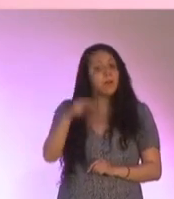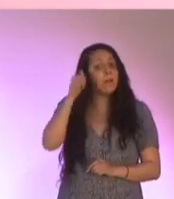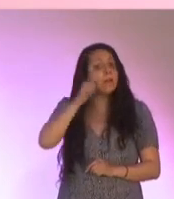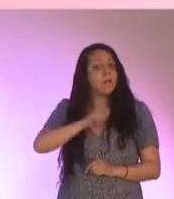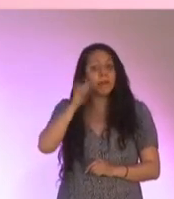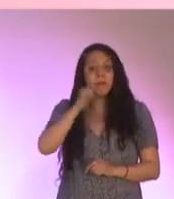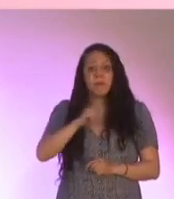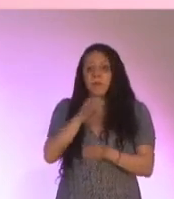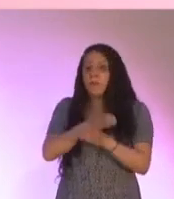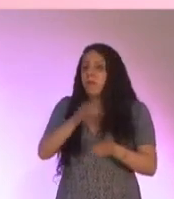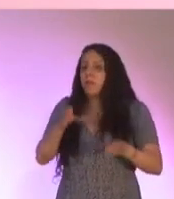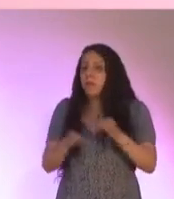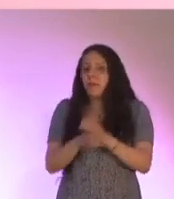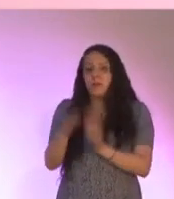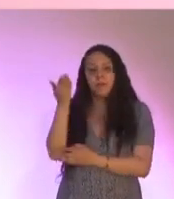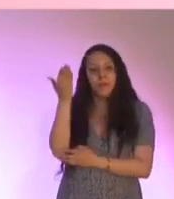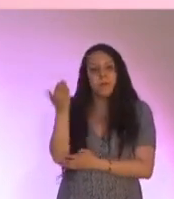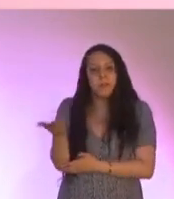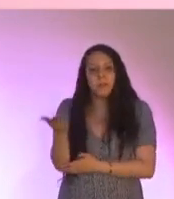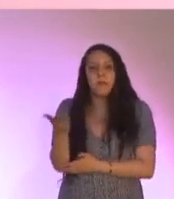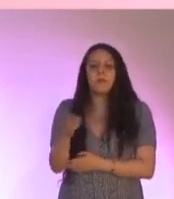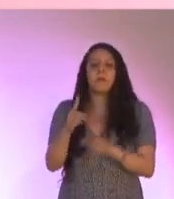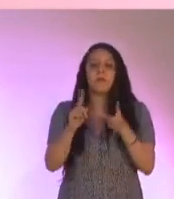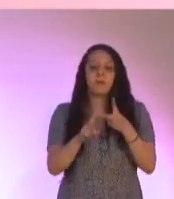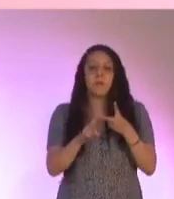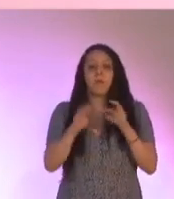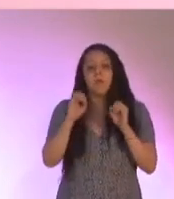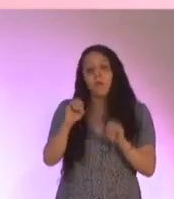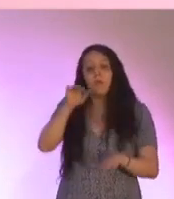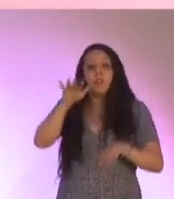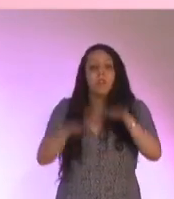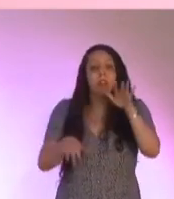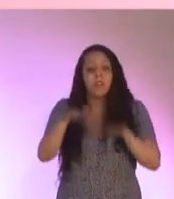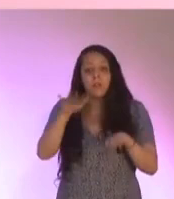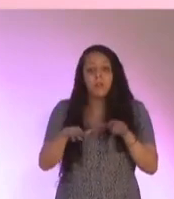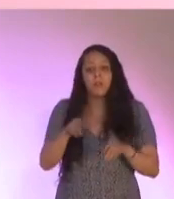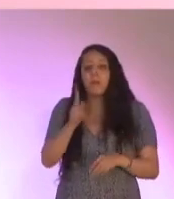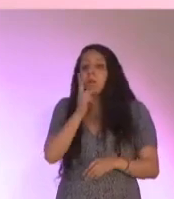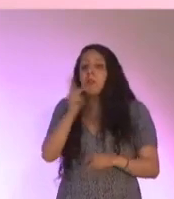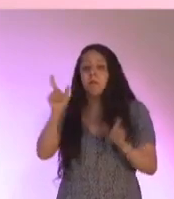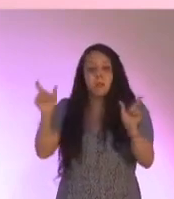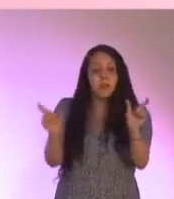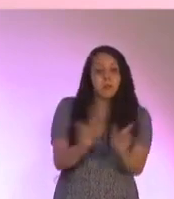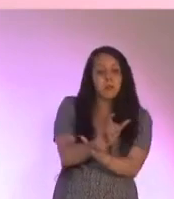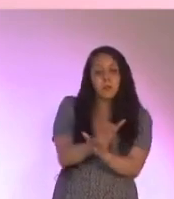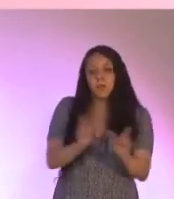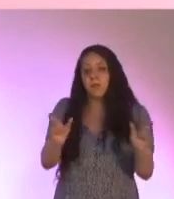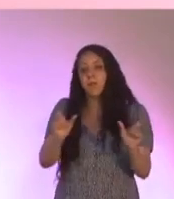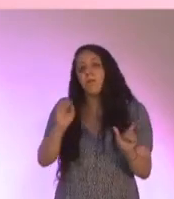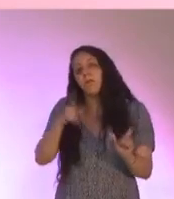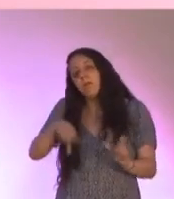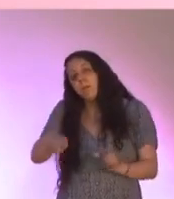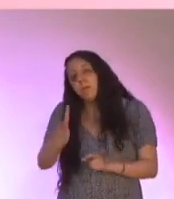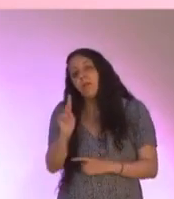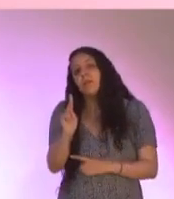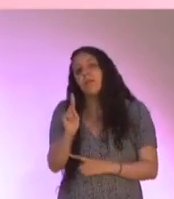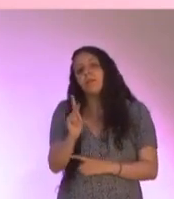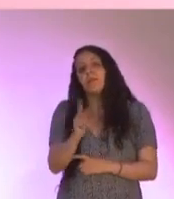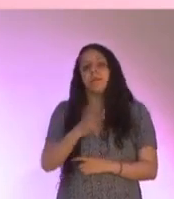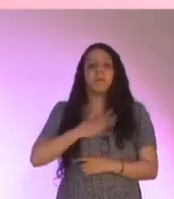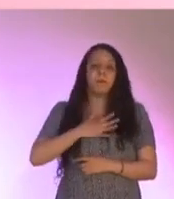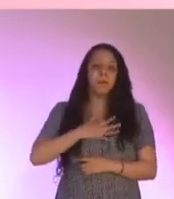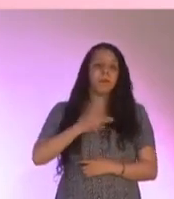mucho y verse parafraseando un poco el poema de fabri morabito pero pensado padrísimo porque esto está